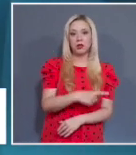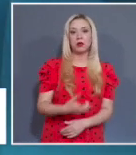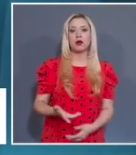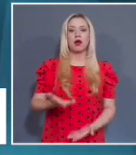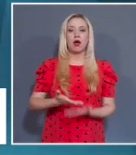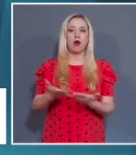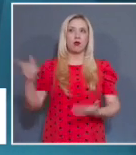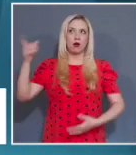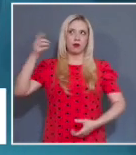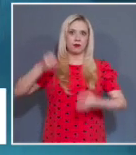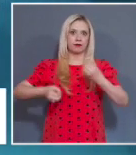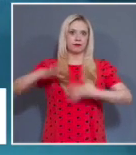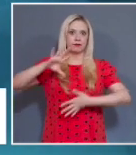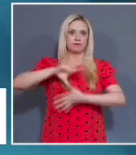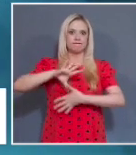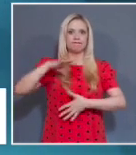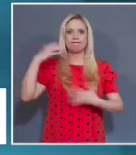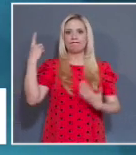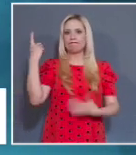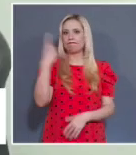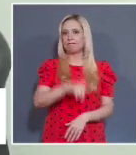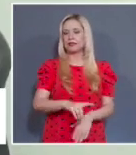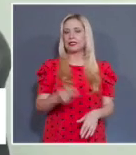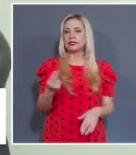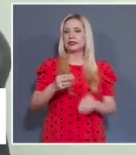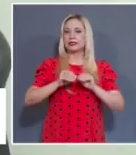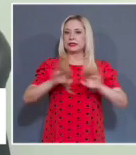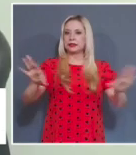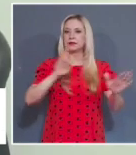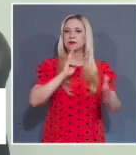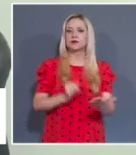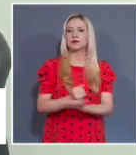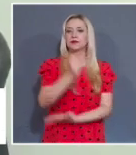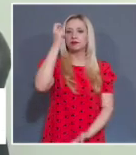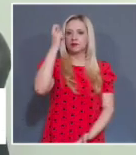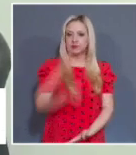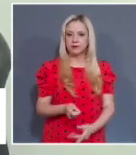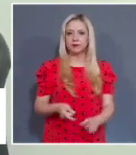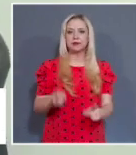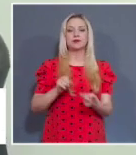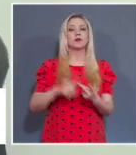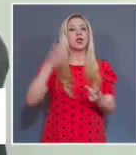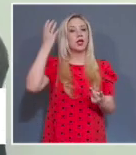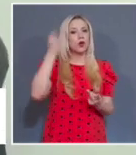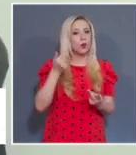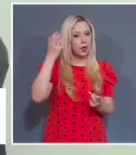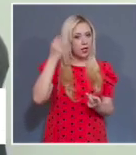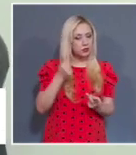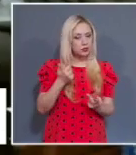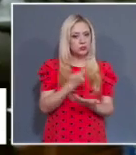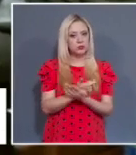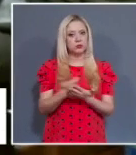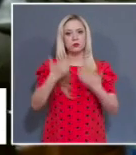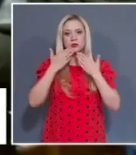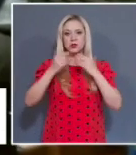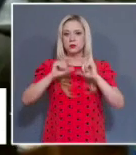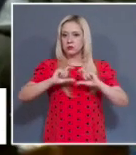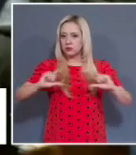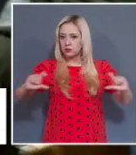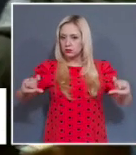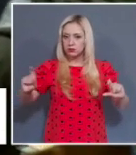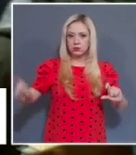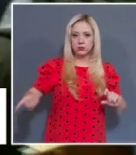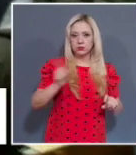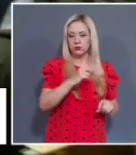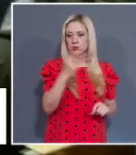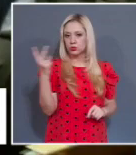son la publicación de la sentencia, regularizar el régimen de jubilación como ministros de la Suprema Corte de ambas víctimas e